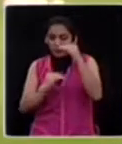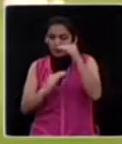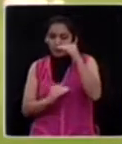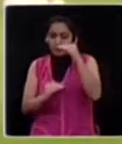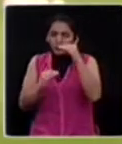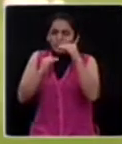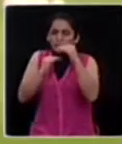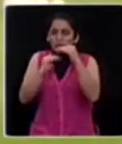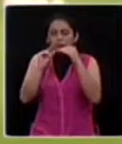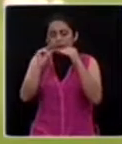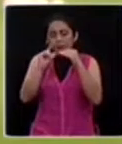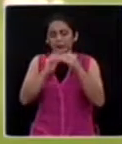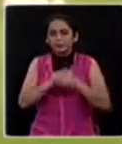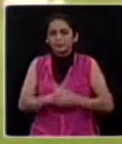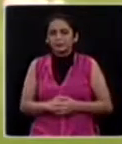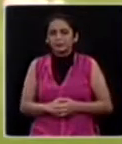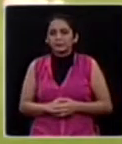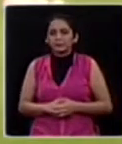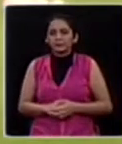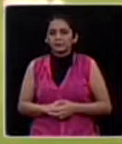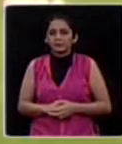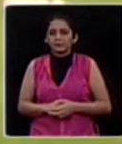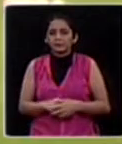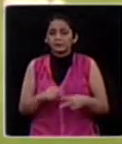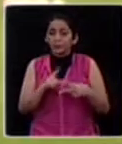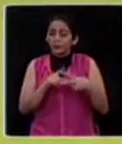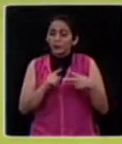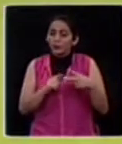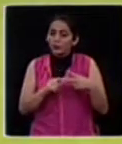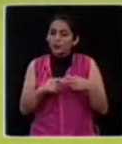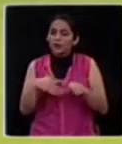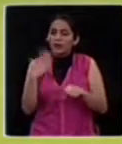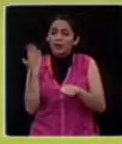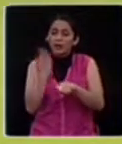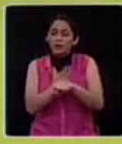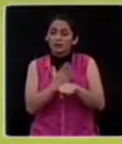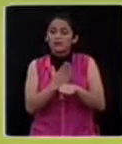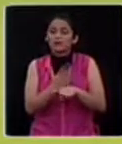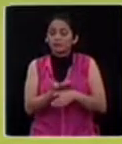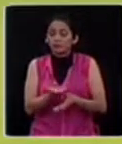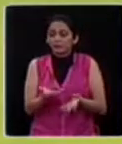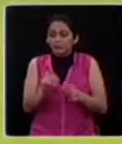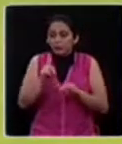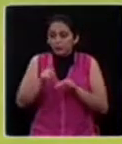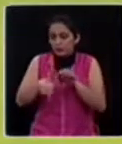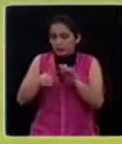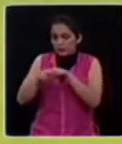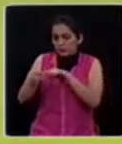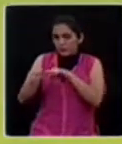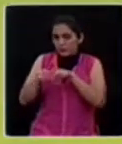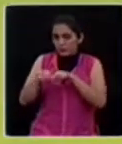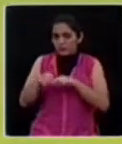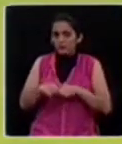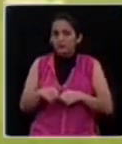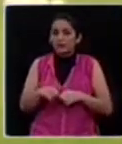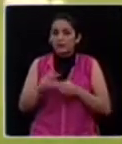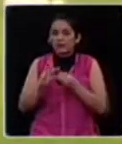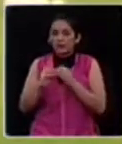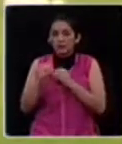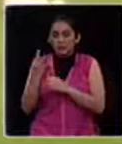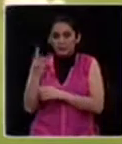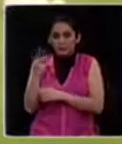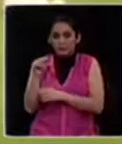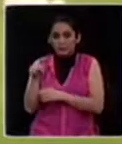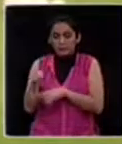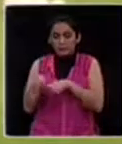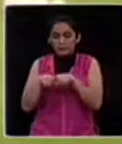Con las bajas de Hernán Marcos por suspensión y Rubén Olivera por lesión, Liga de Quito visitará este viernes a River Ecuador por la fecha 19 del torneo. Urgidos por cosechar una victoria